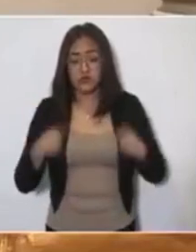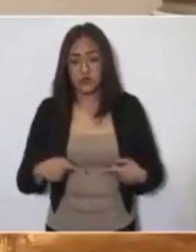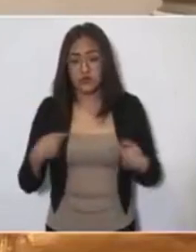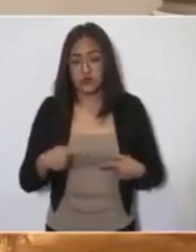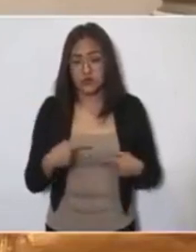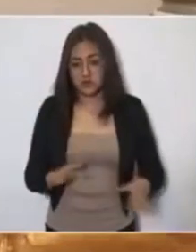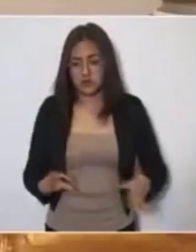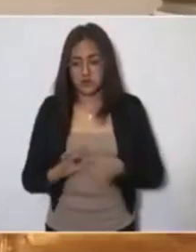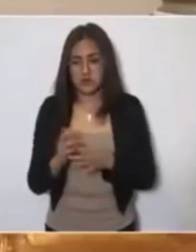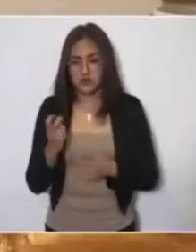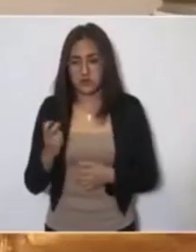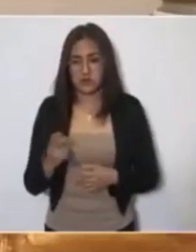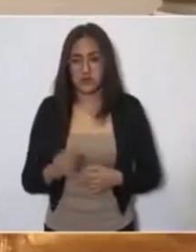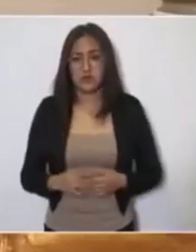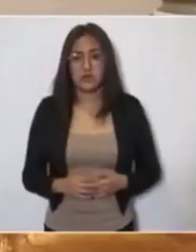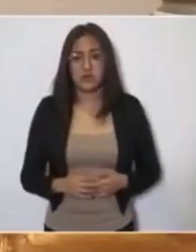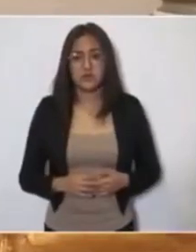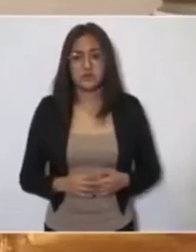judicial